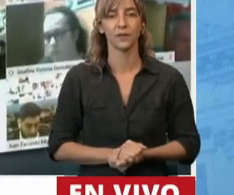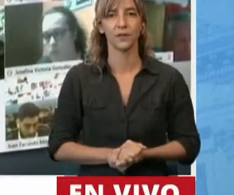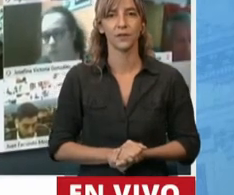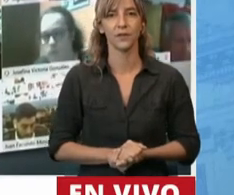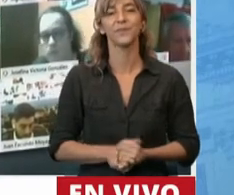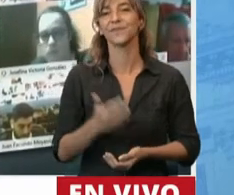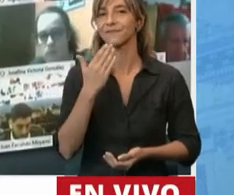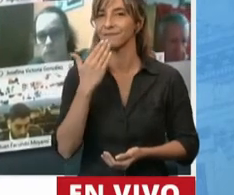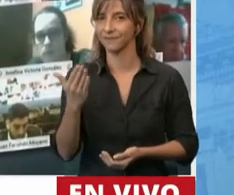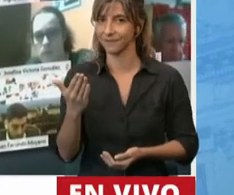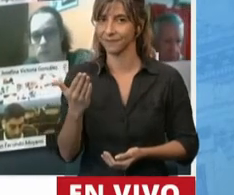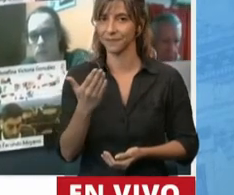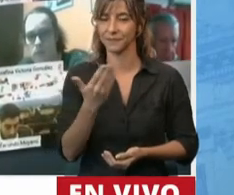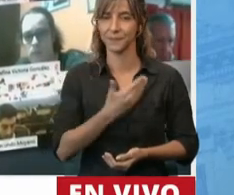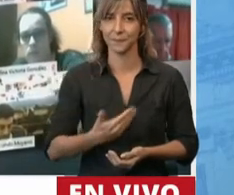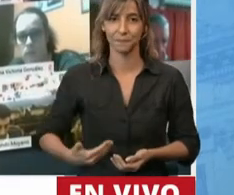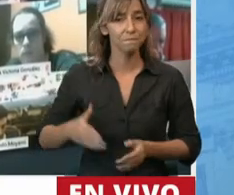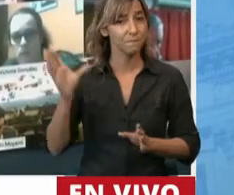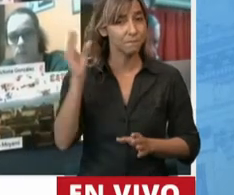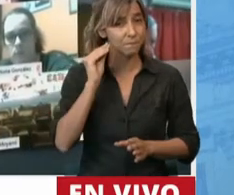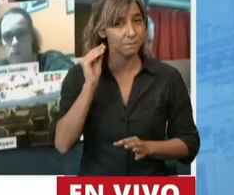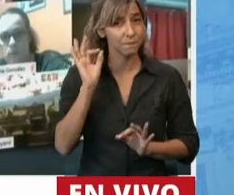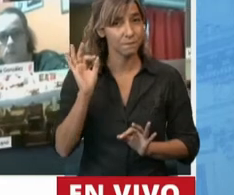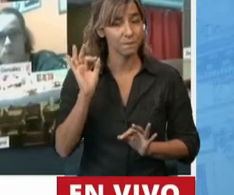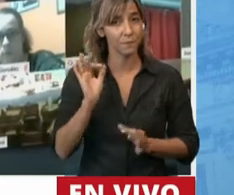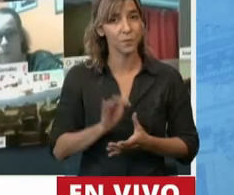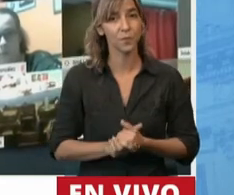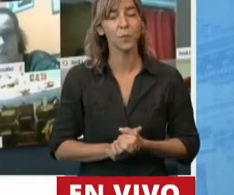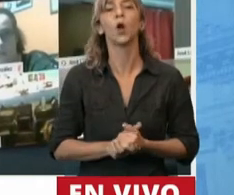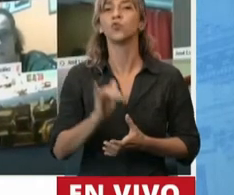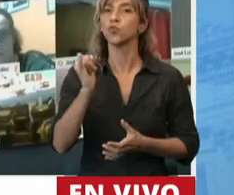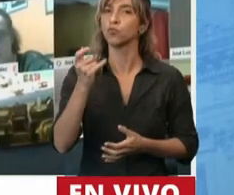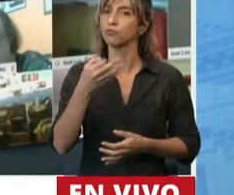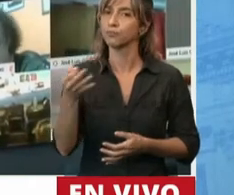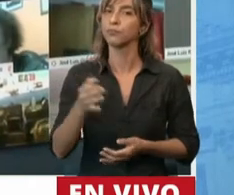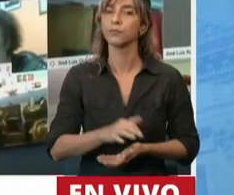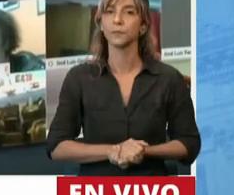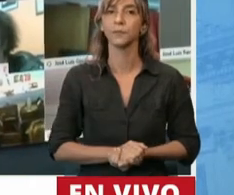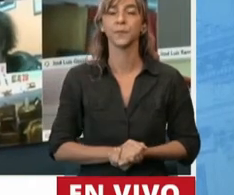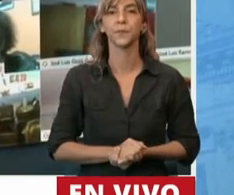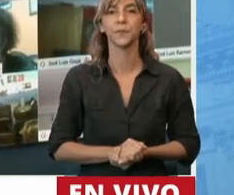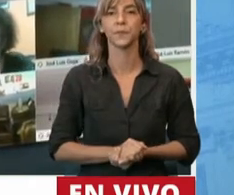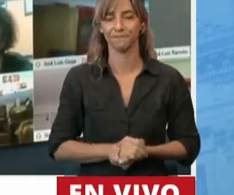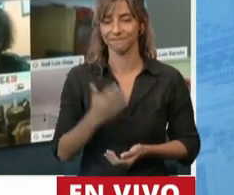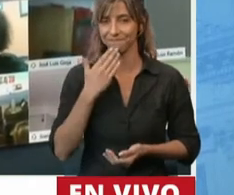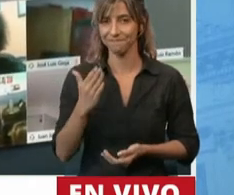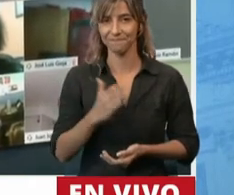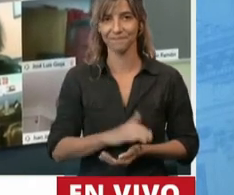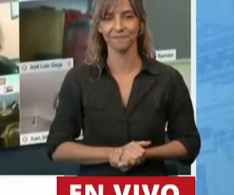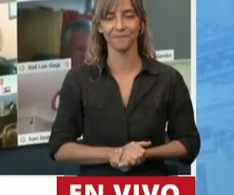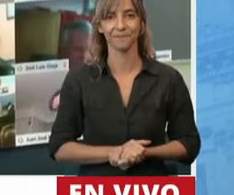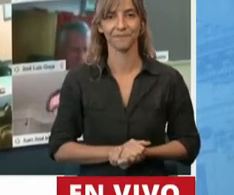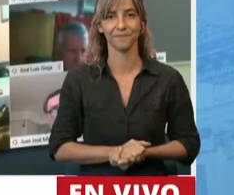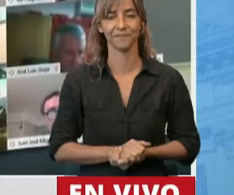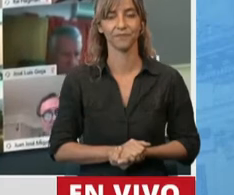Gracias, señor presidente. ¿Se escucha? Sí, perfectamente. Bueno, gracias. Bueno,